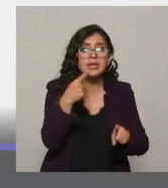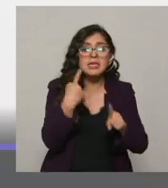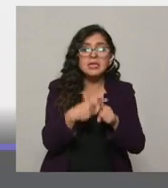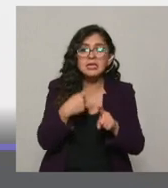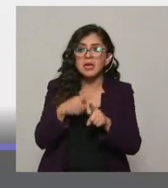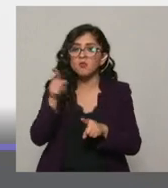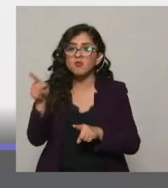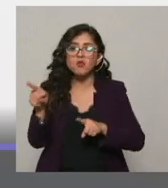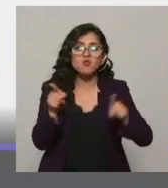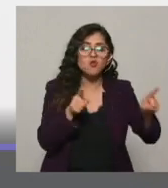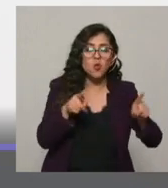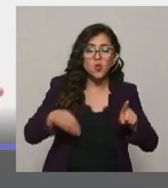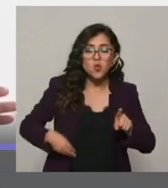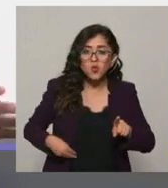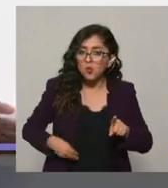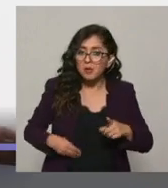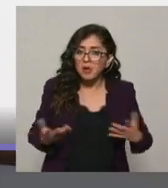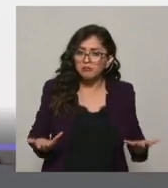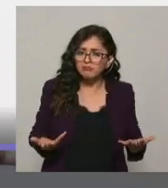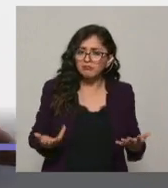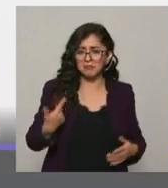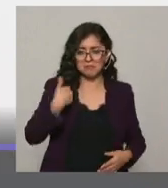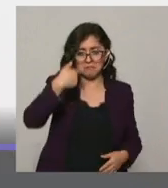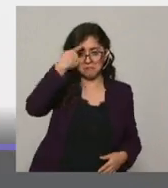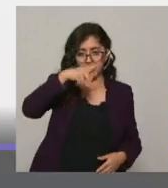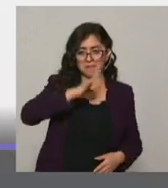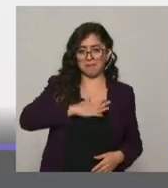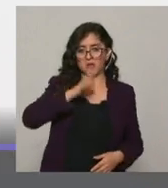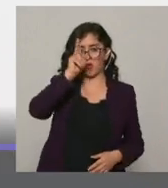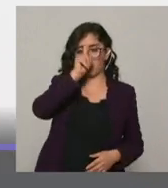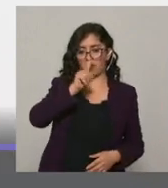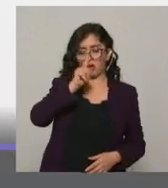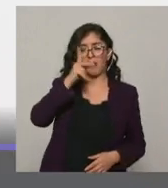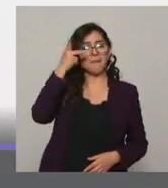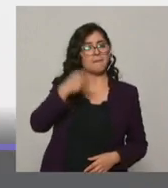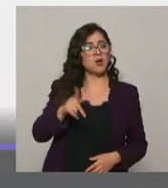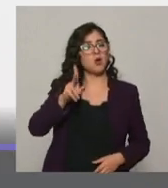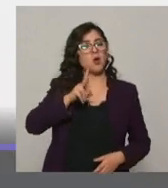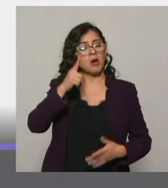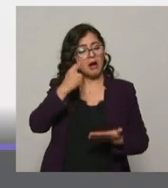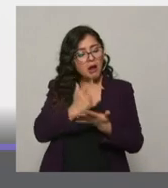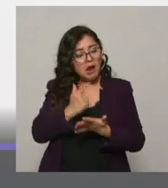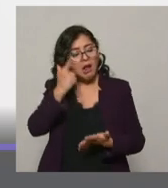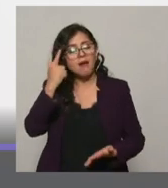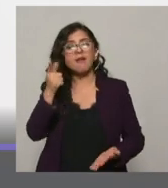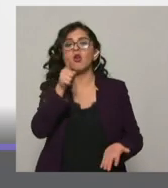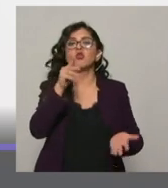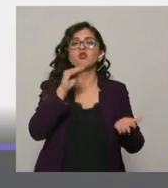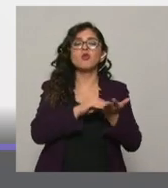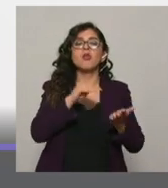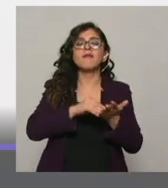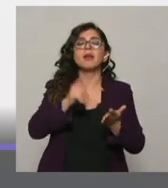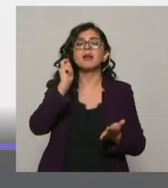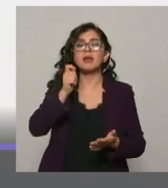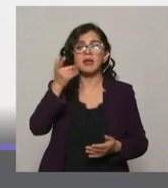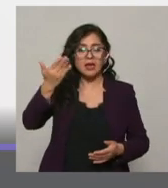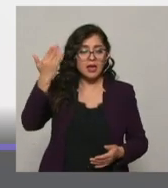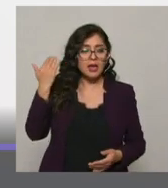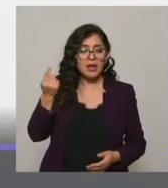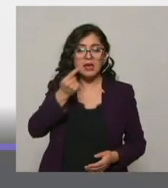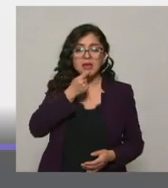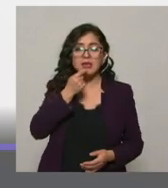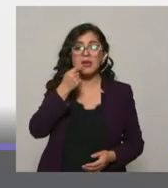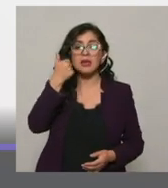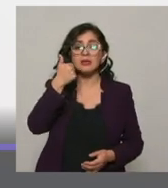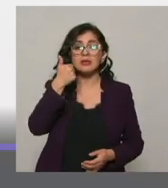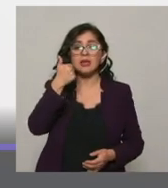impresión. Me parece muy grave que sigan sucediendo cosas como lo del caso de la niña de ayer,